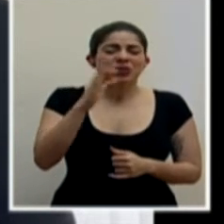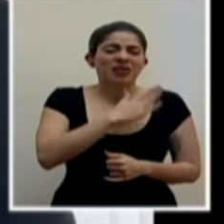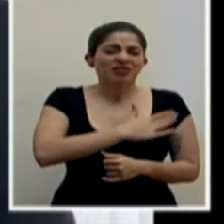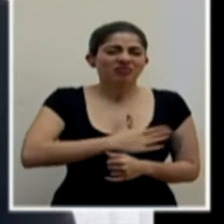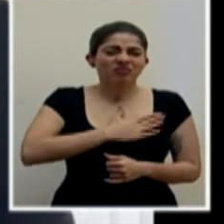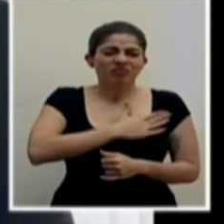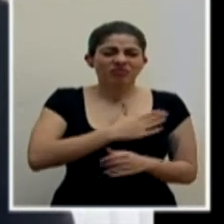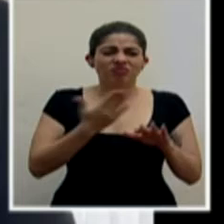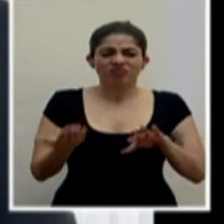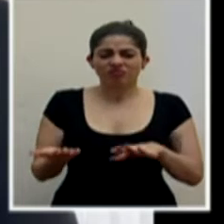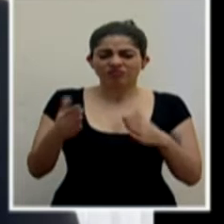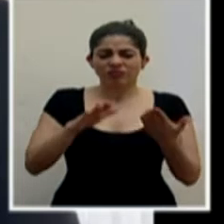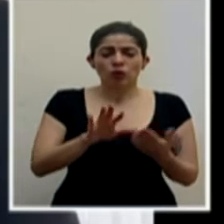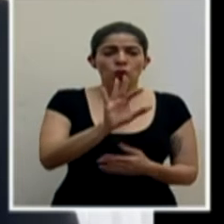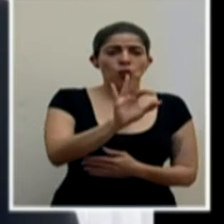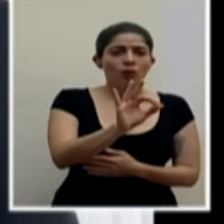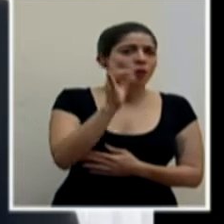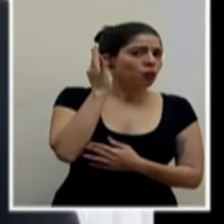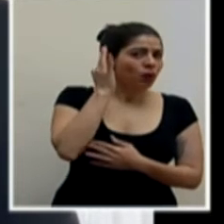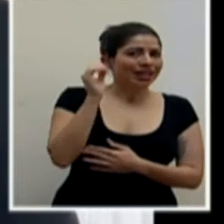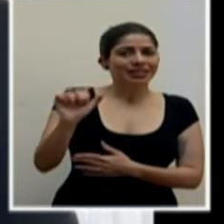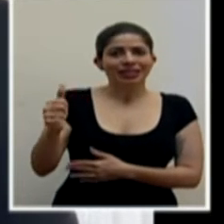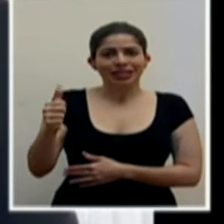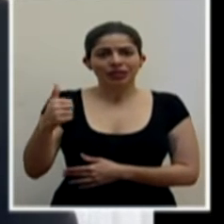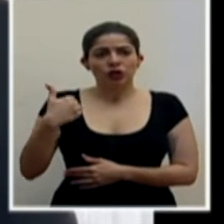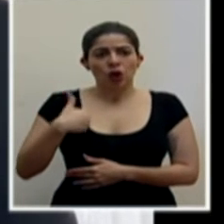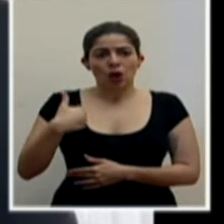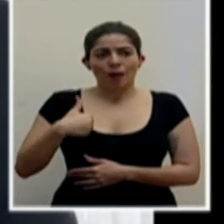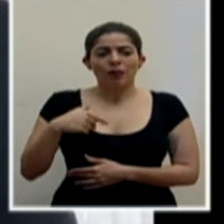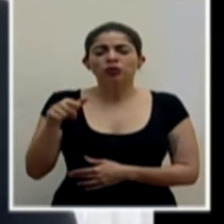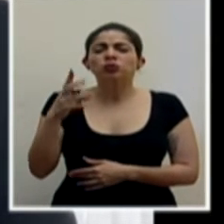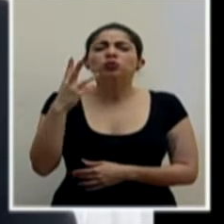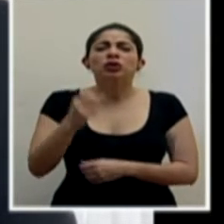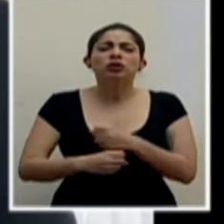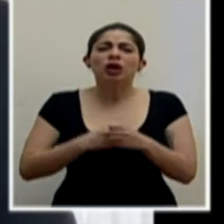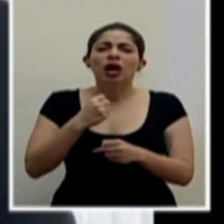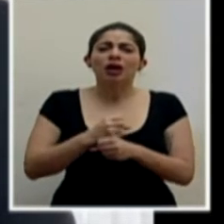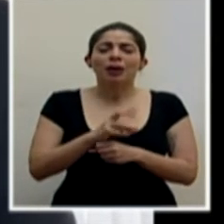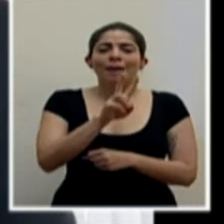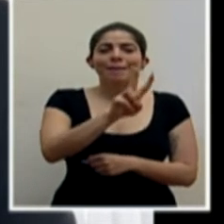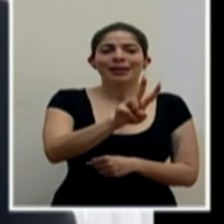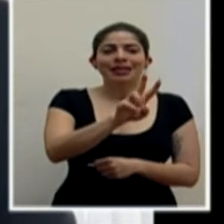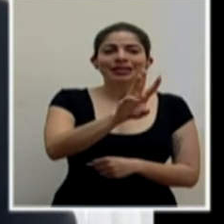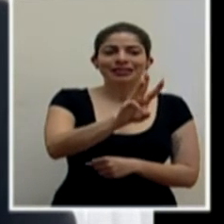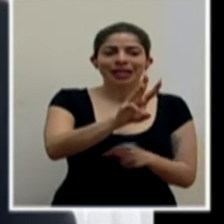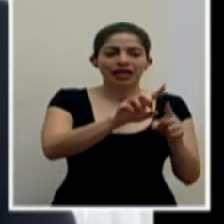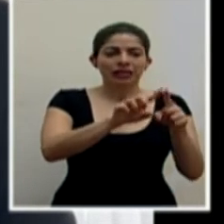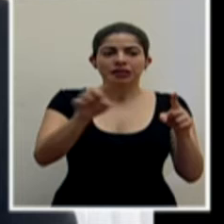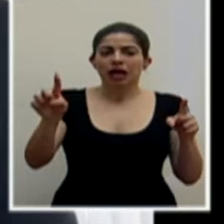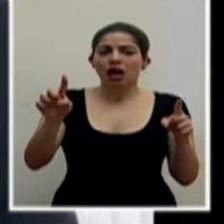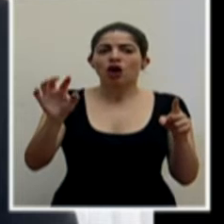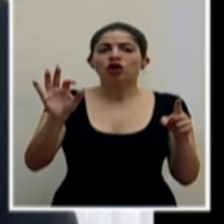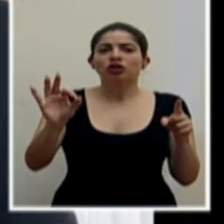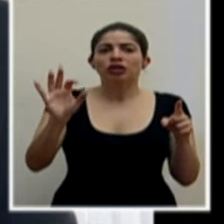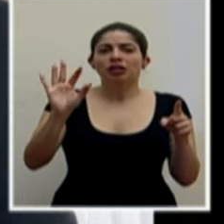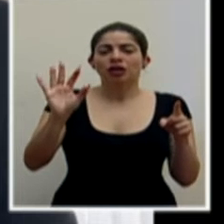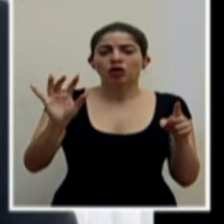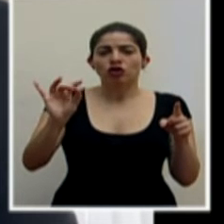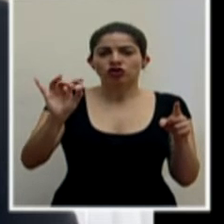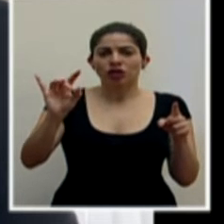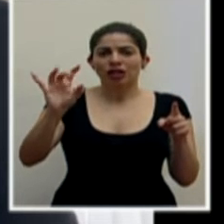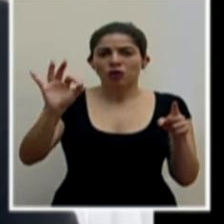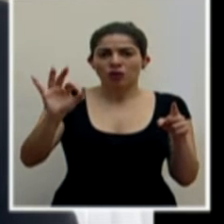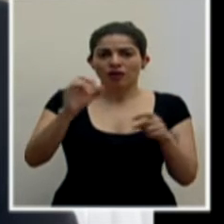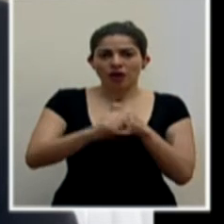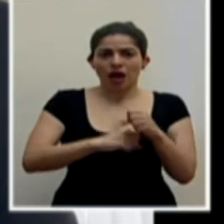lamentables fallecimientos, 9 mujeres y 10 hombres, con un rango de edad de 26 a 89 años. 77 personas